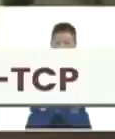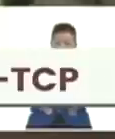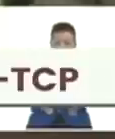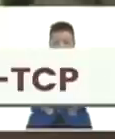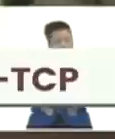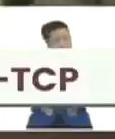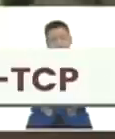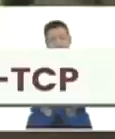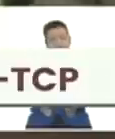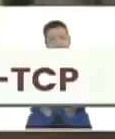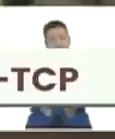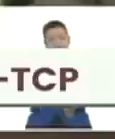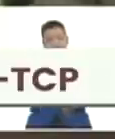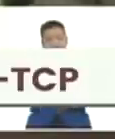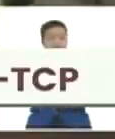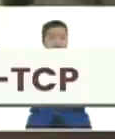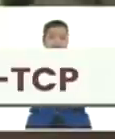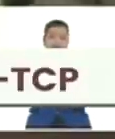en el siglo XXI.